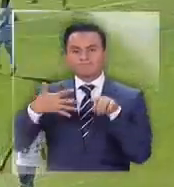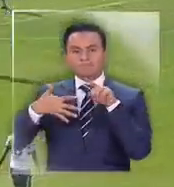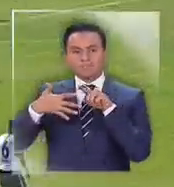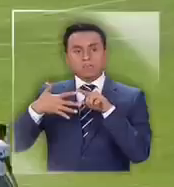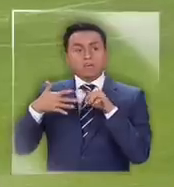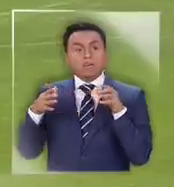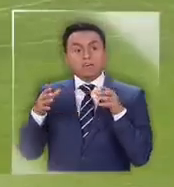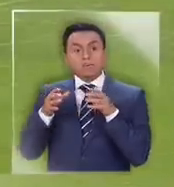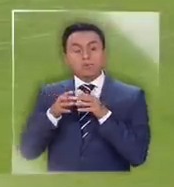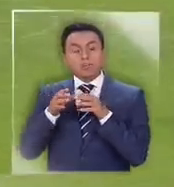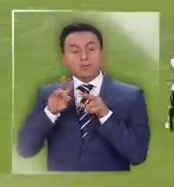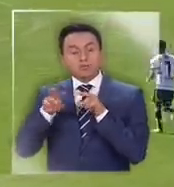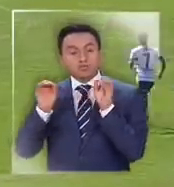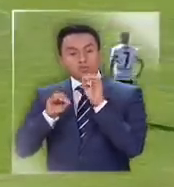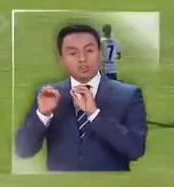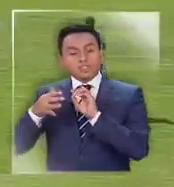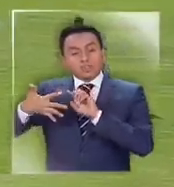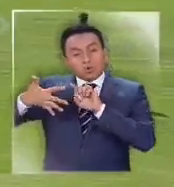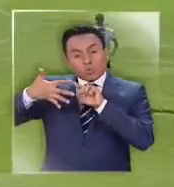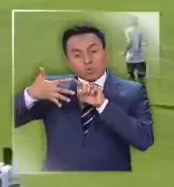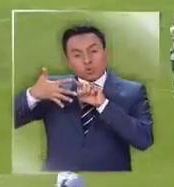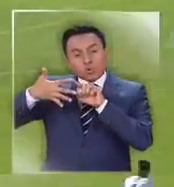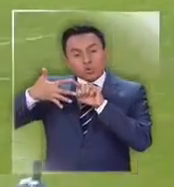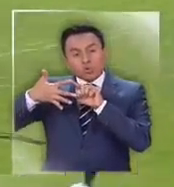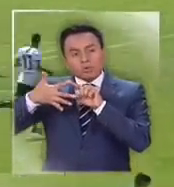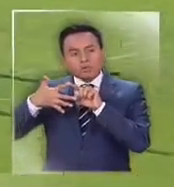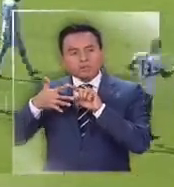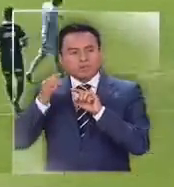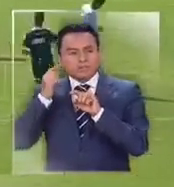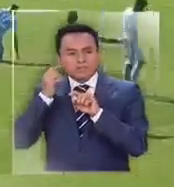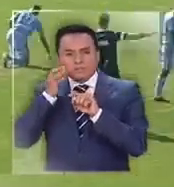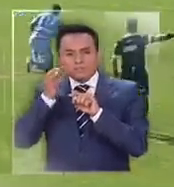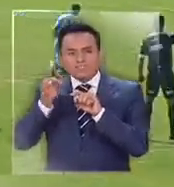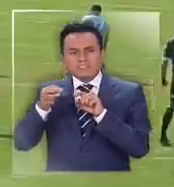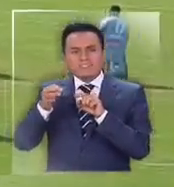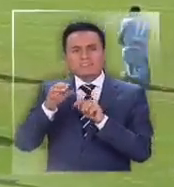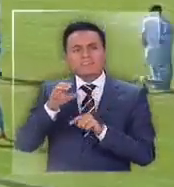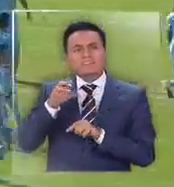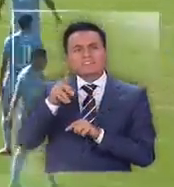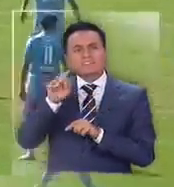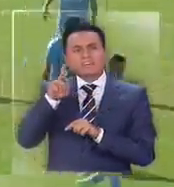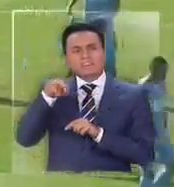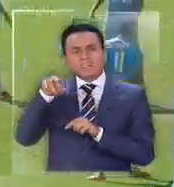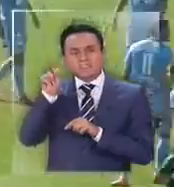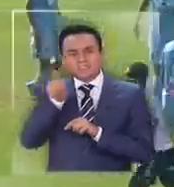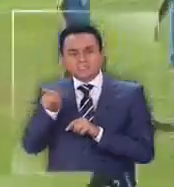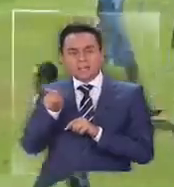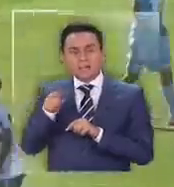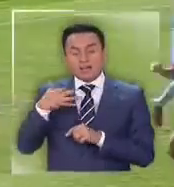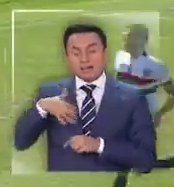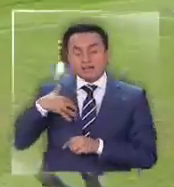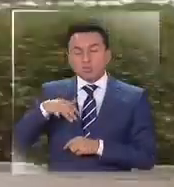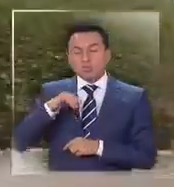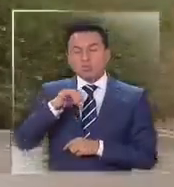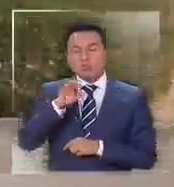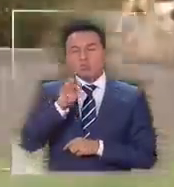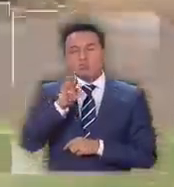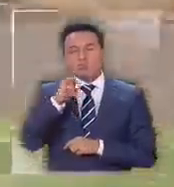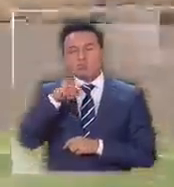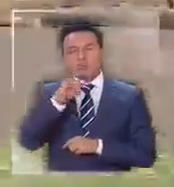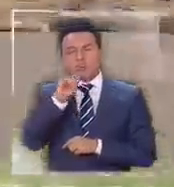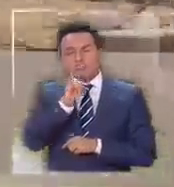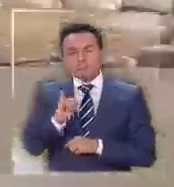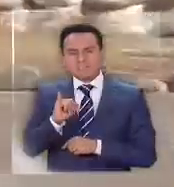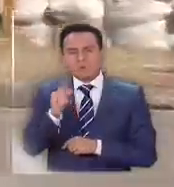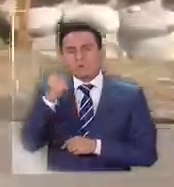Nuestro equipo de producción pone en el segundo lugar la apertura de la cuenta en la cisterna. El argentino Julián Fernández